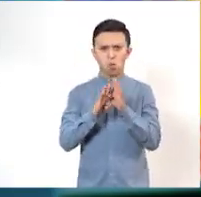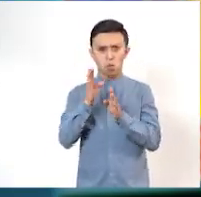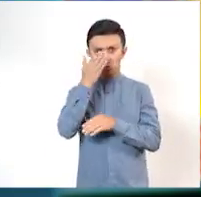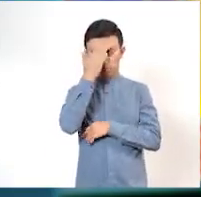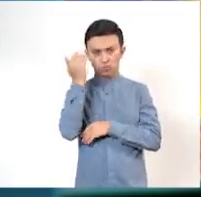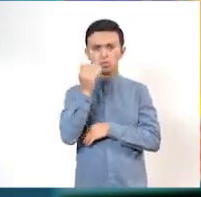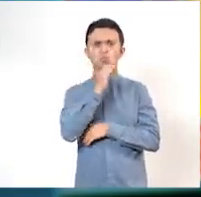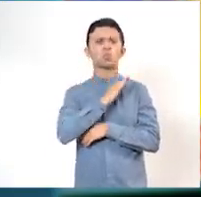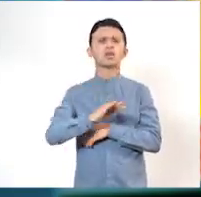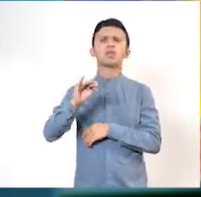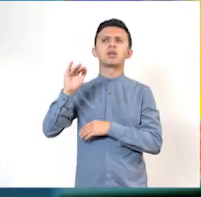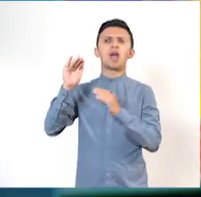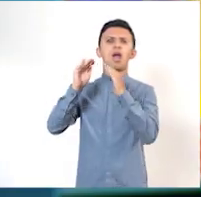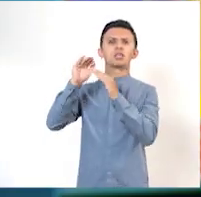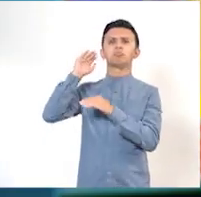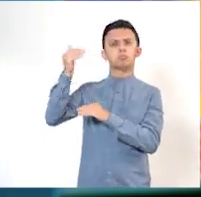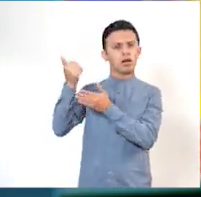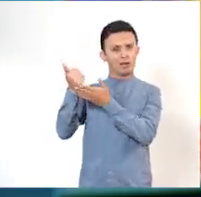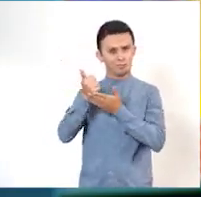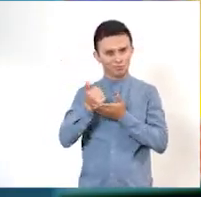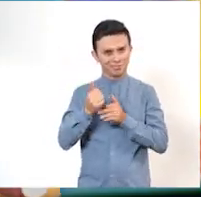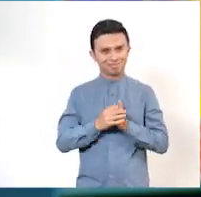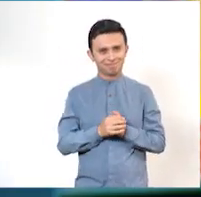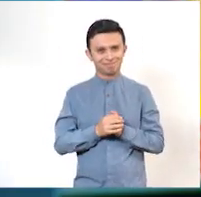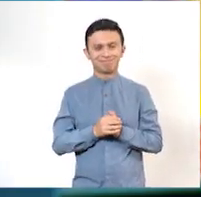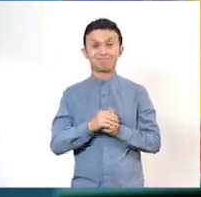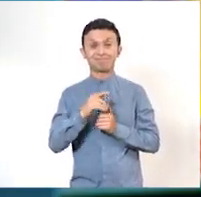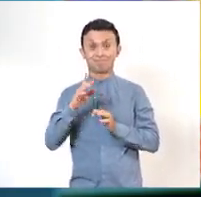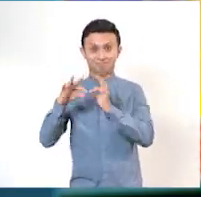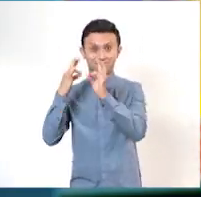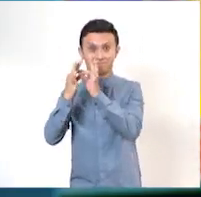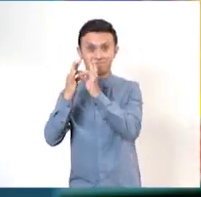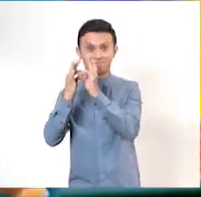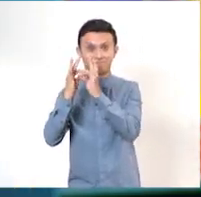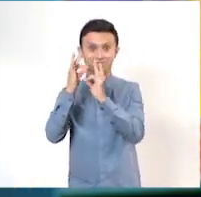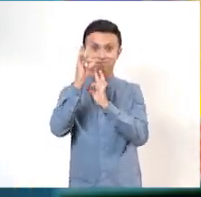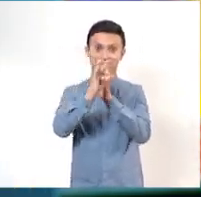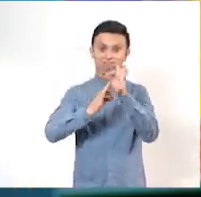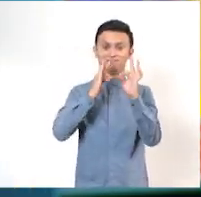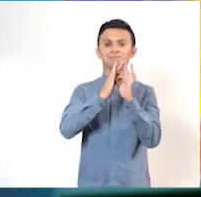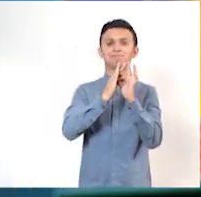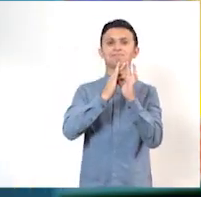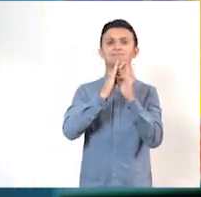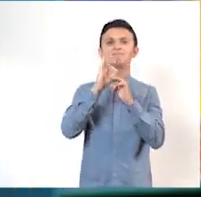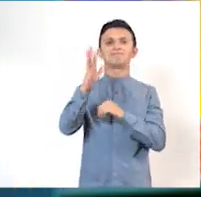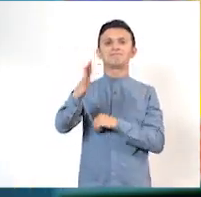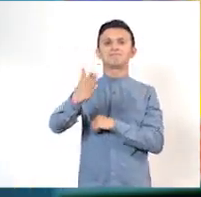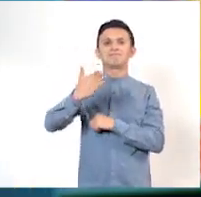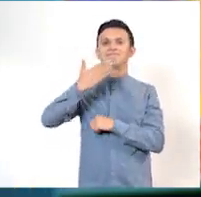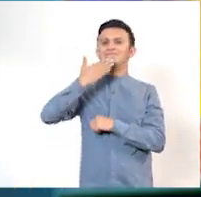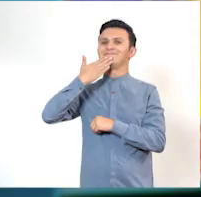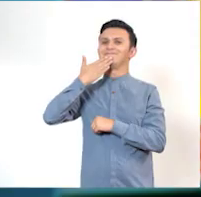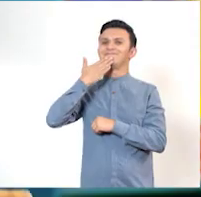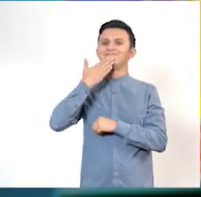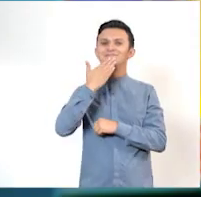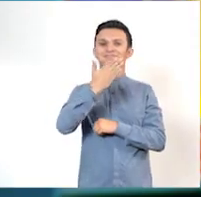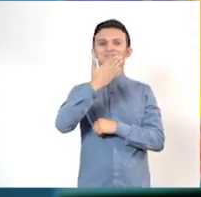sabes cómo hacerlo, pide ayuda en casa. ¿Lista?